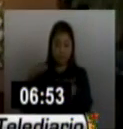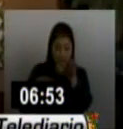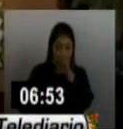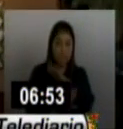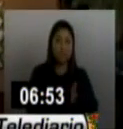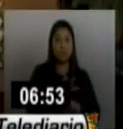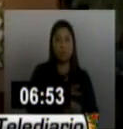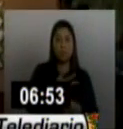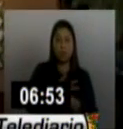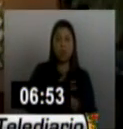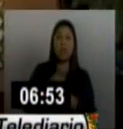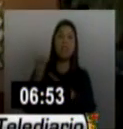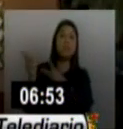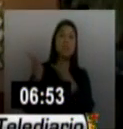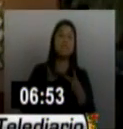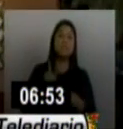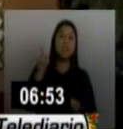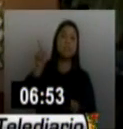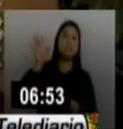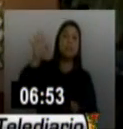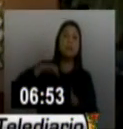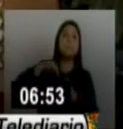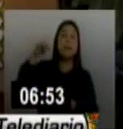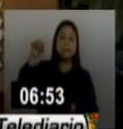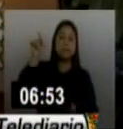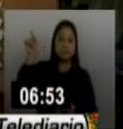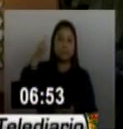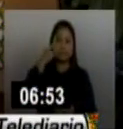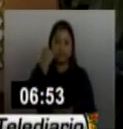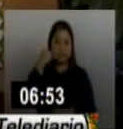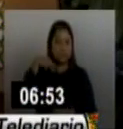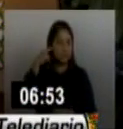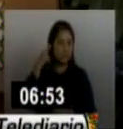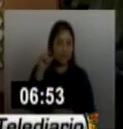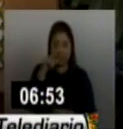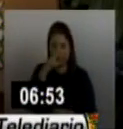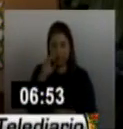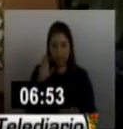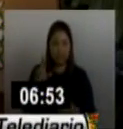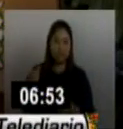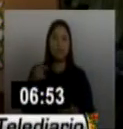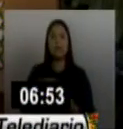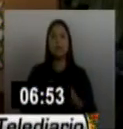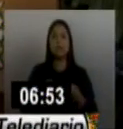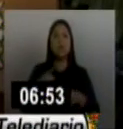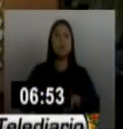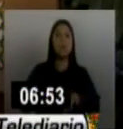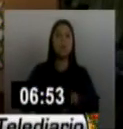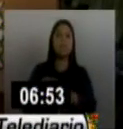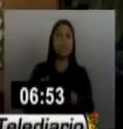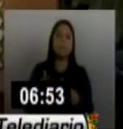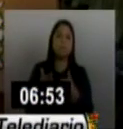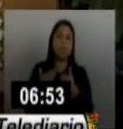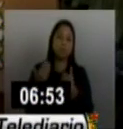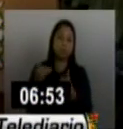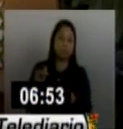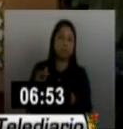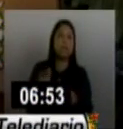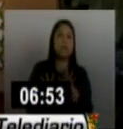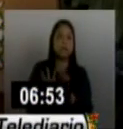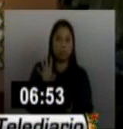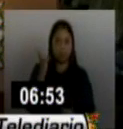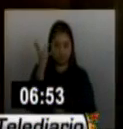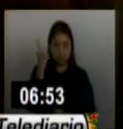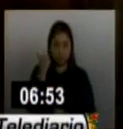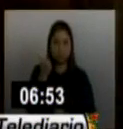de pasajeros provenientes de estos países con un periodo no superior a